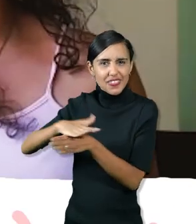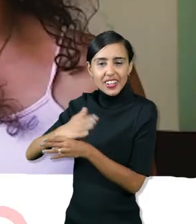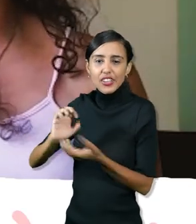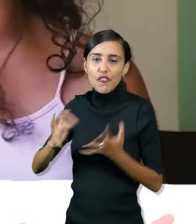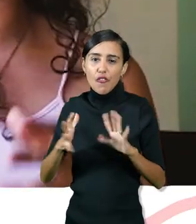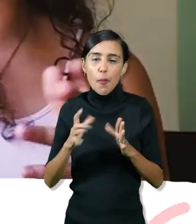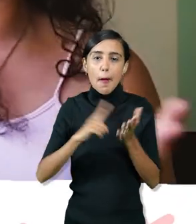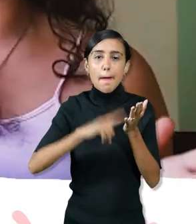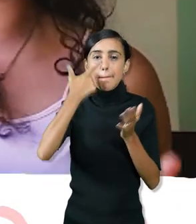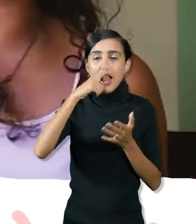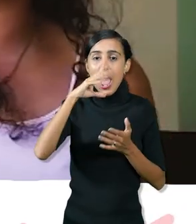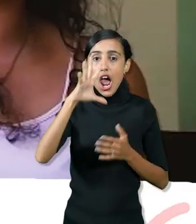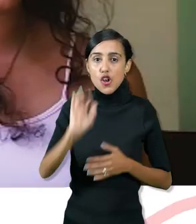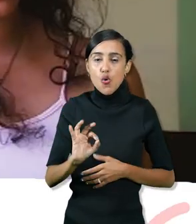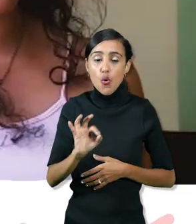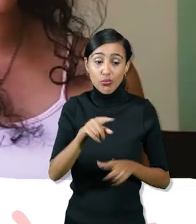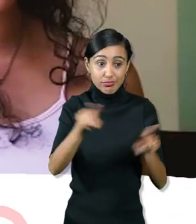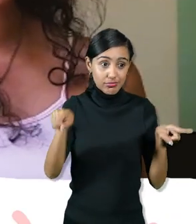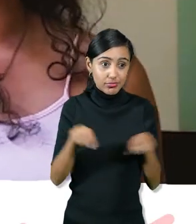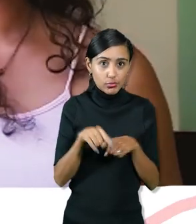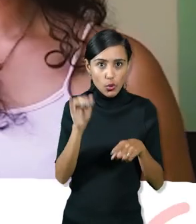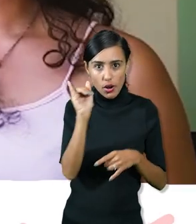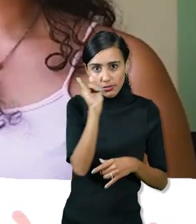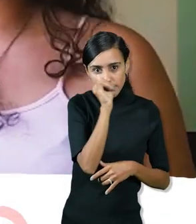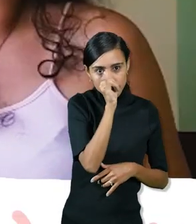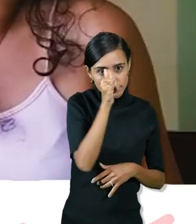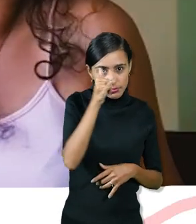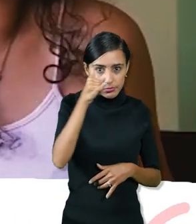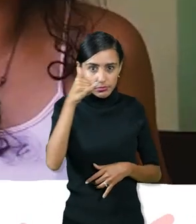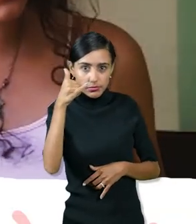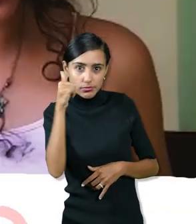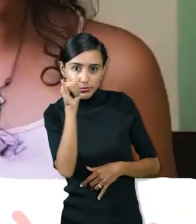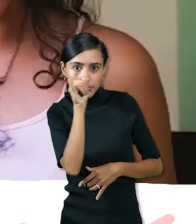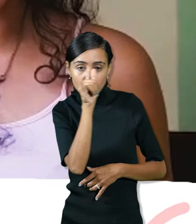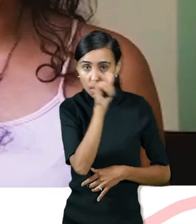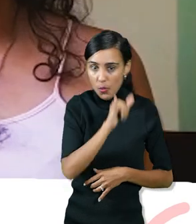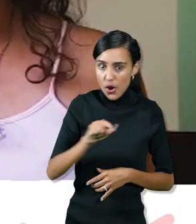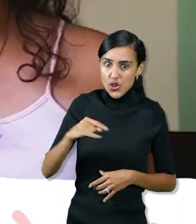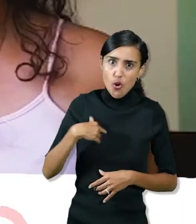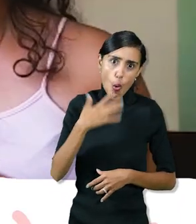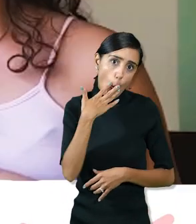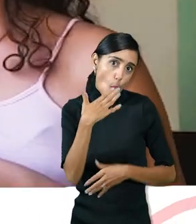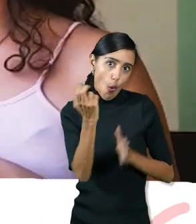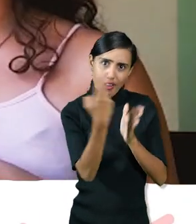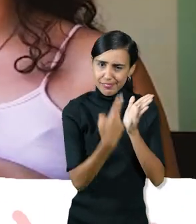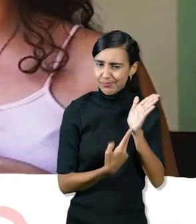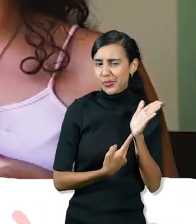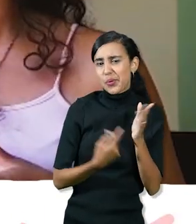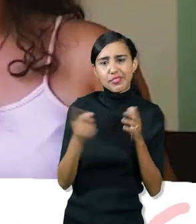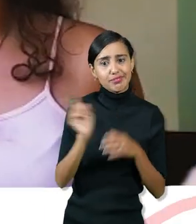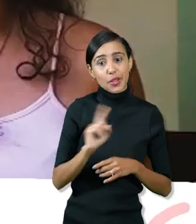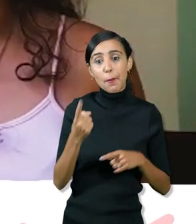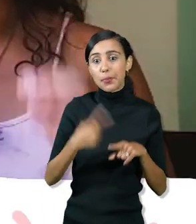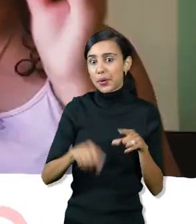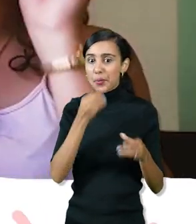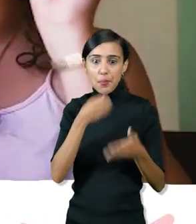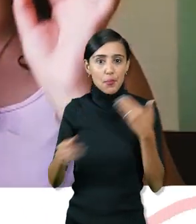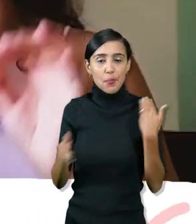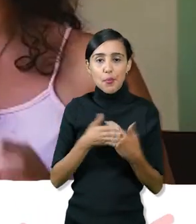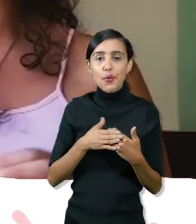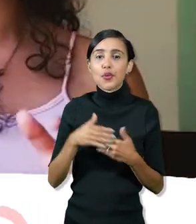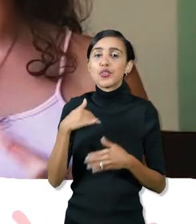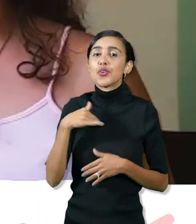de planos y movimientos de cámara. Y bueno, yo no soy muy buena dibujante, pero bueno, no importa,